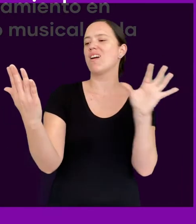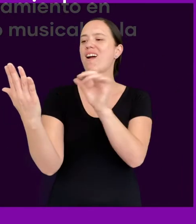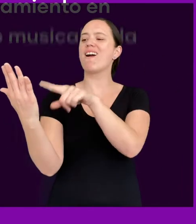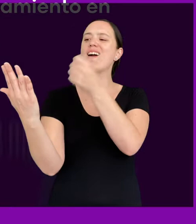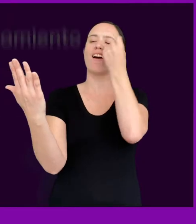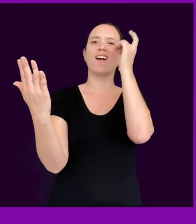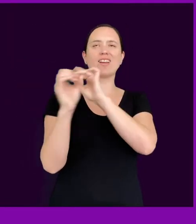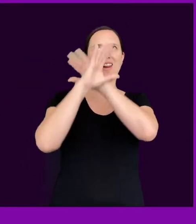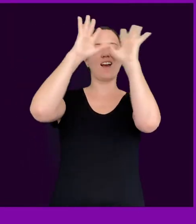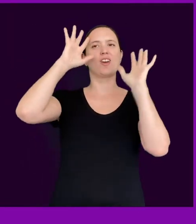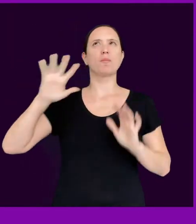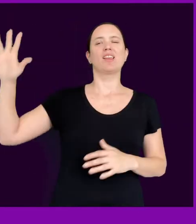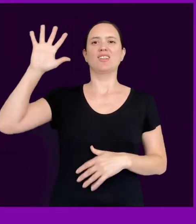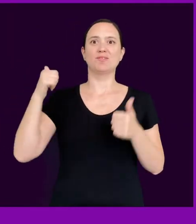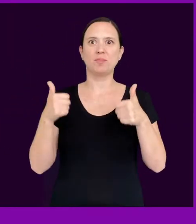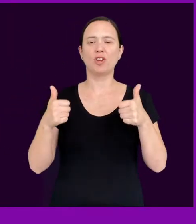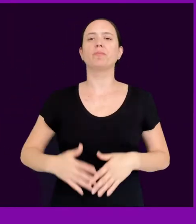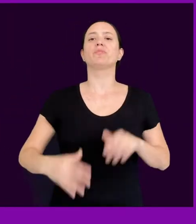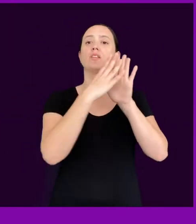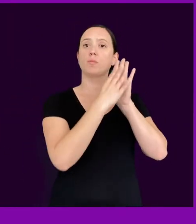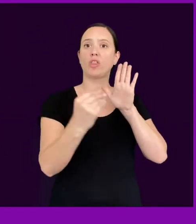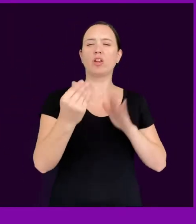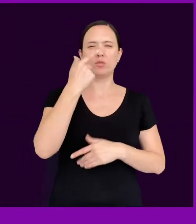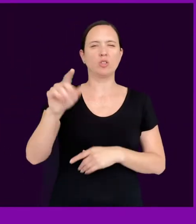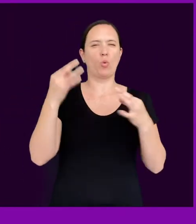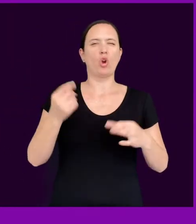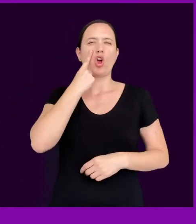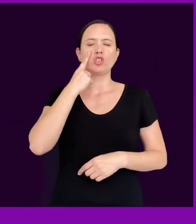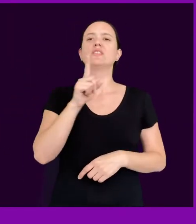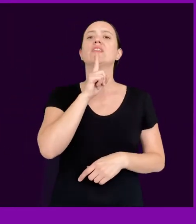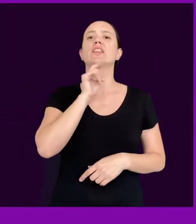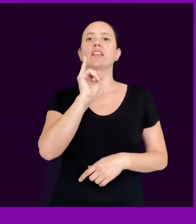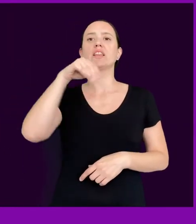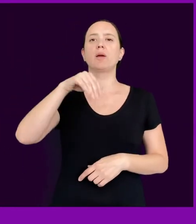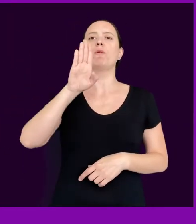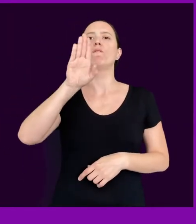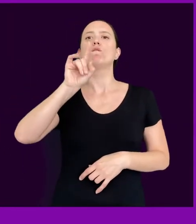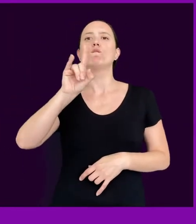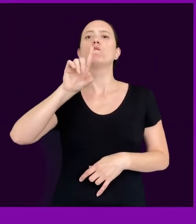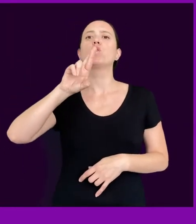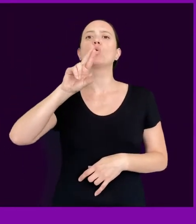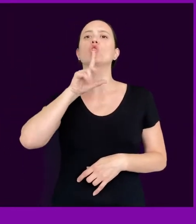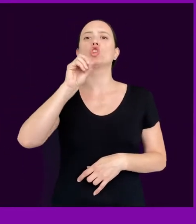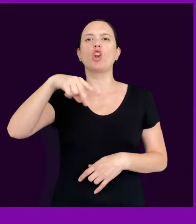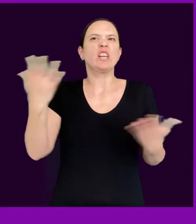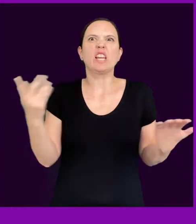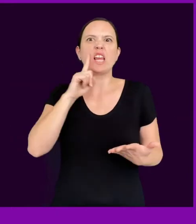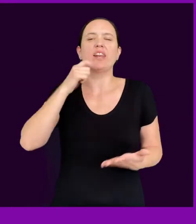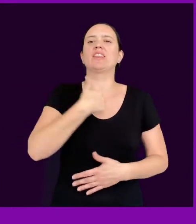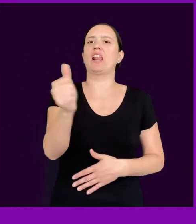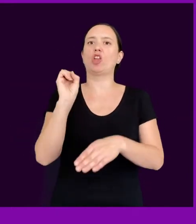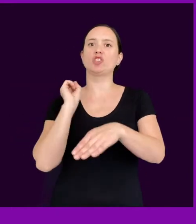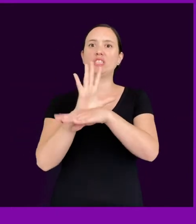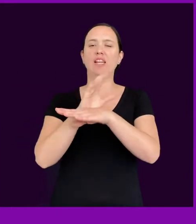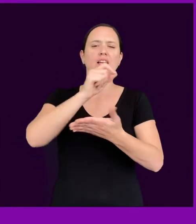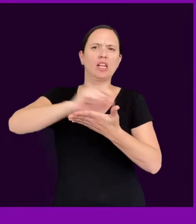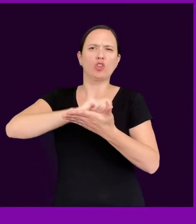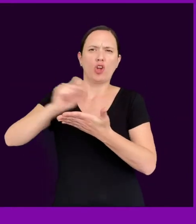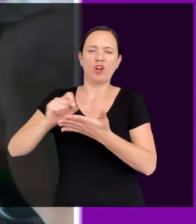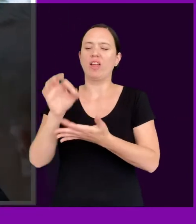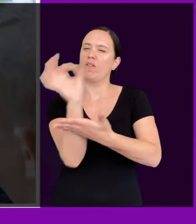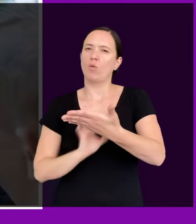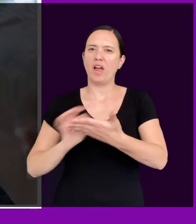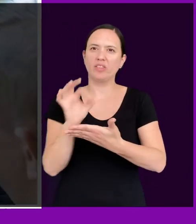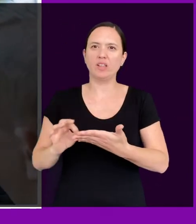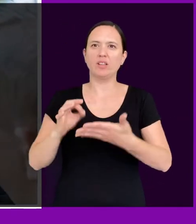El segundo referente que es muy probable que ya conozcas es Tim Burton, director de cine, escritor y dibujante. Este